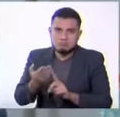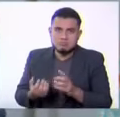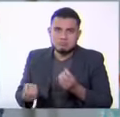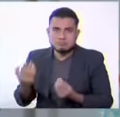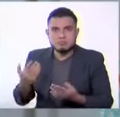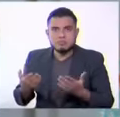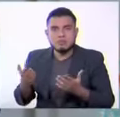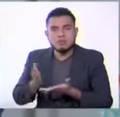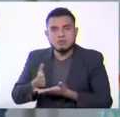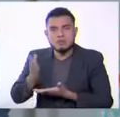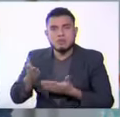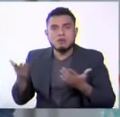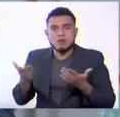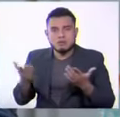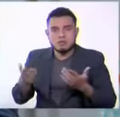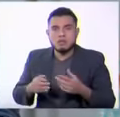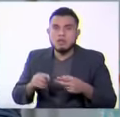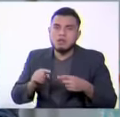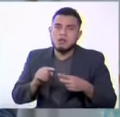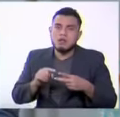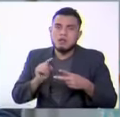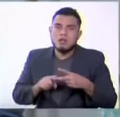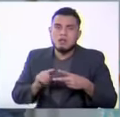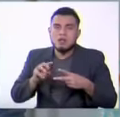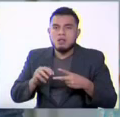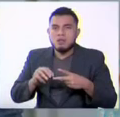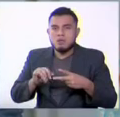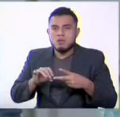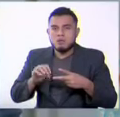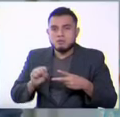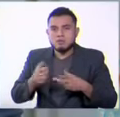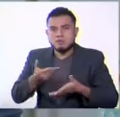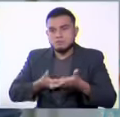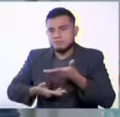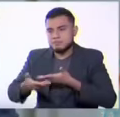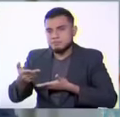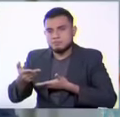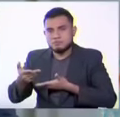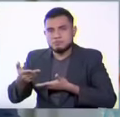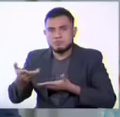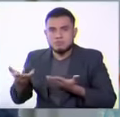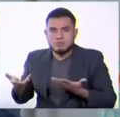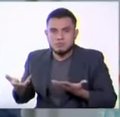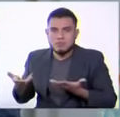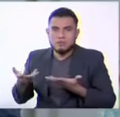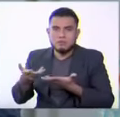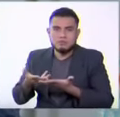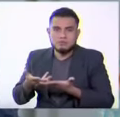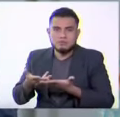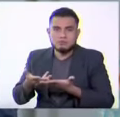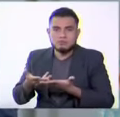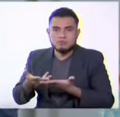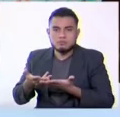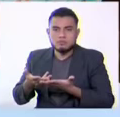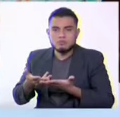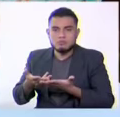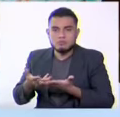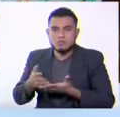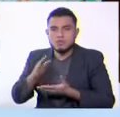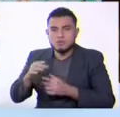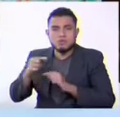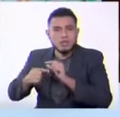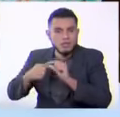realizan a través de la meiosis con el intercambio o el entrecruzamiento y que es la recombinación de sus